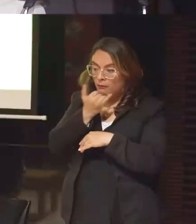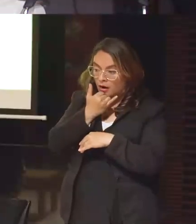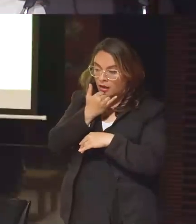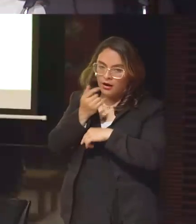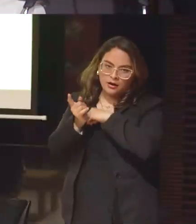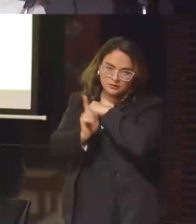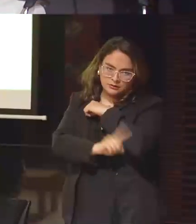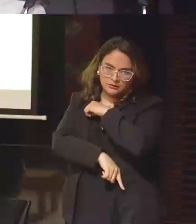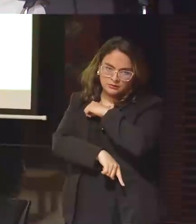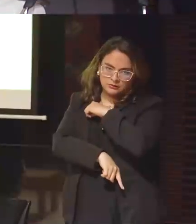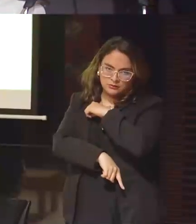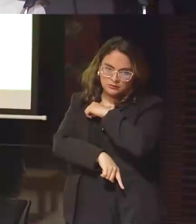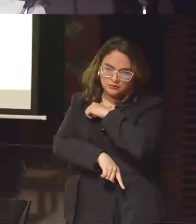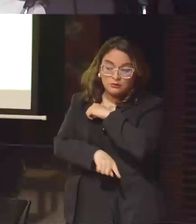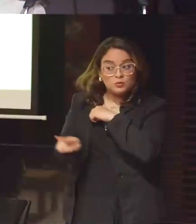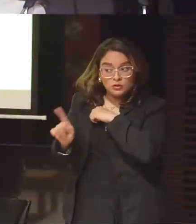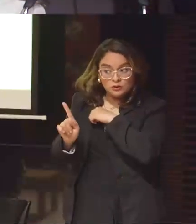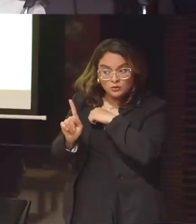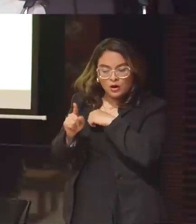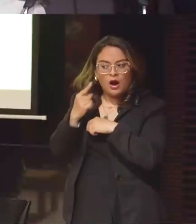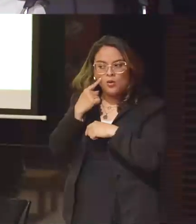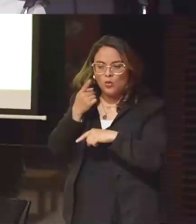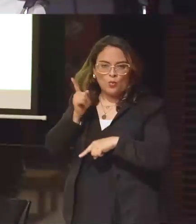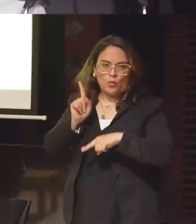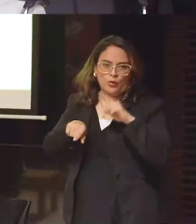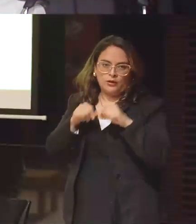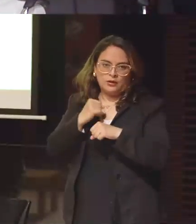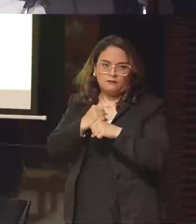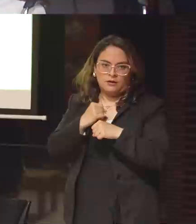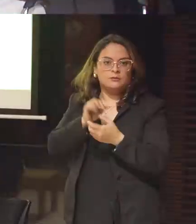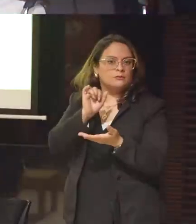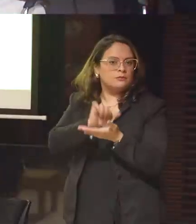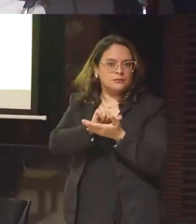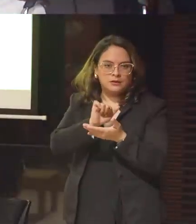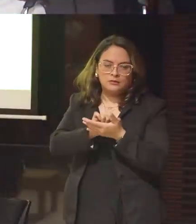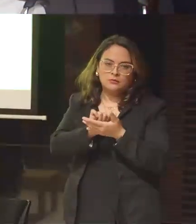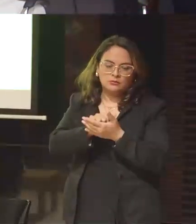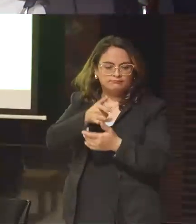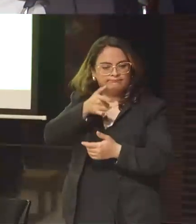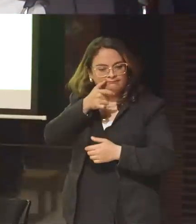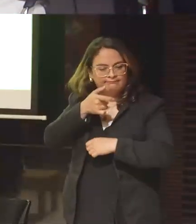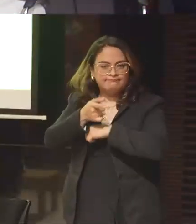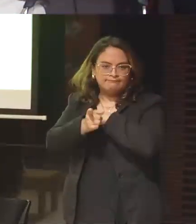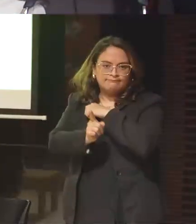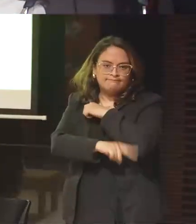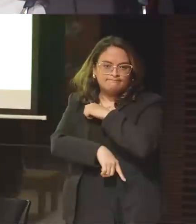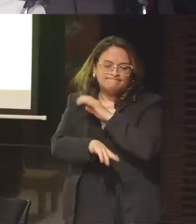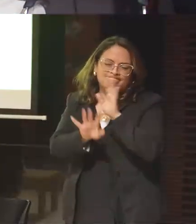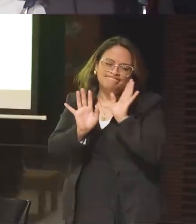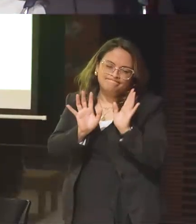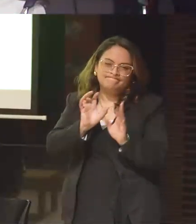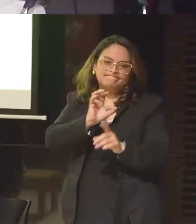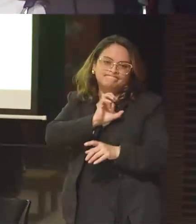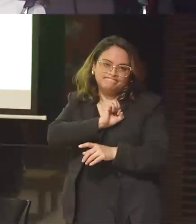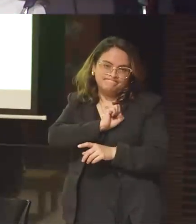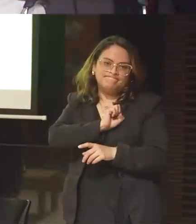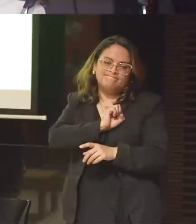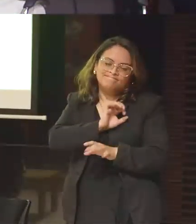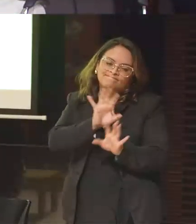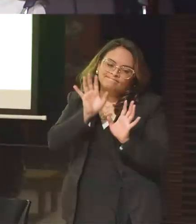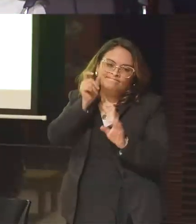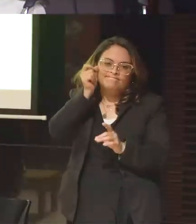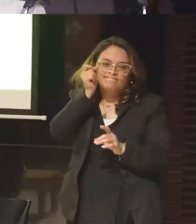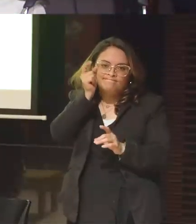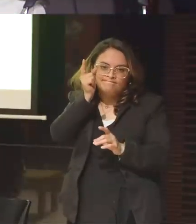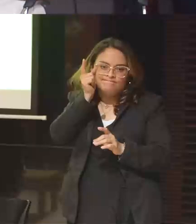esta es una causal para que usted salga de trabajar, aquí también funciona. Suena feo y qué lástima que las medidas van a ser tan coercitivas y no tan